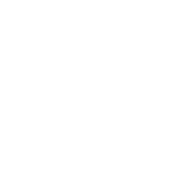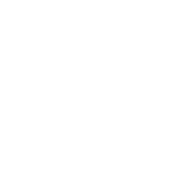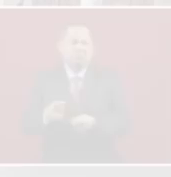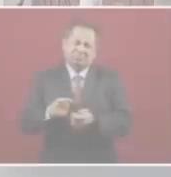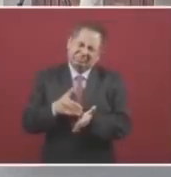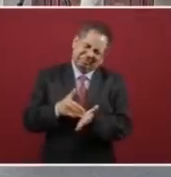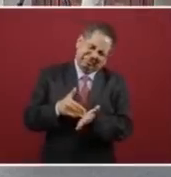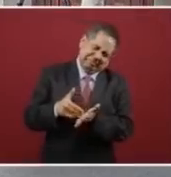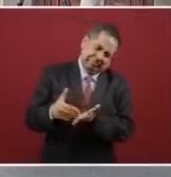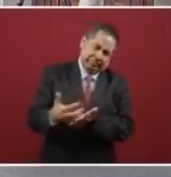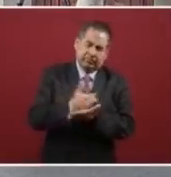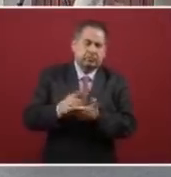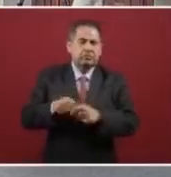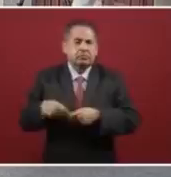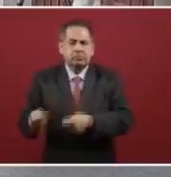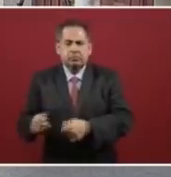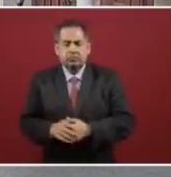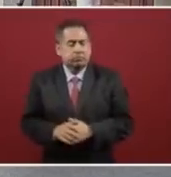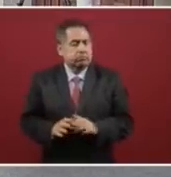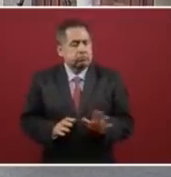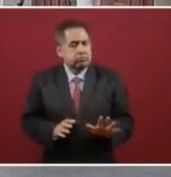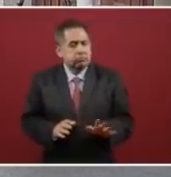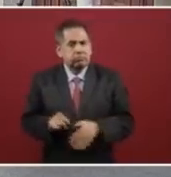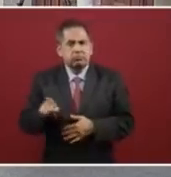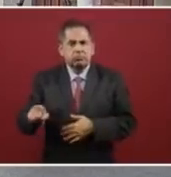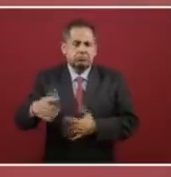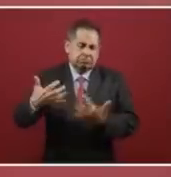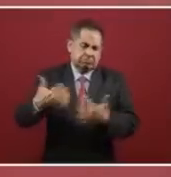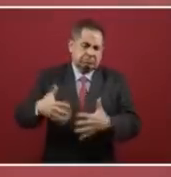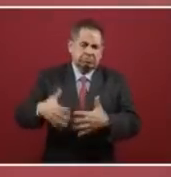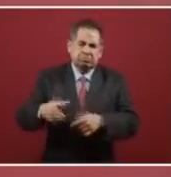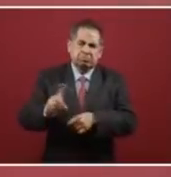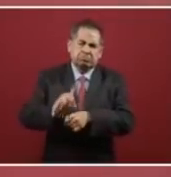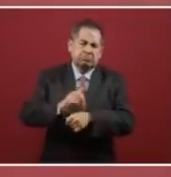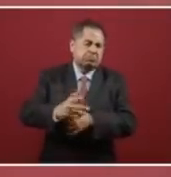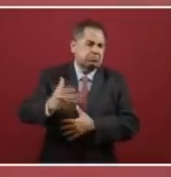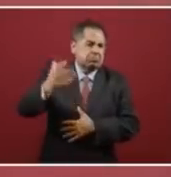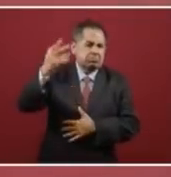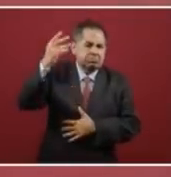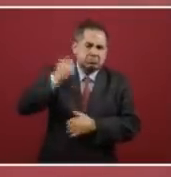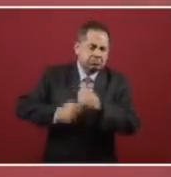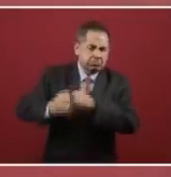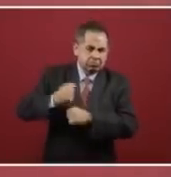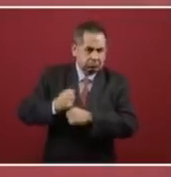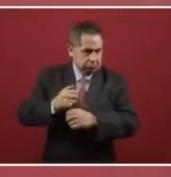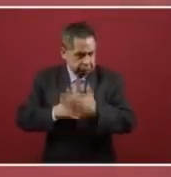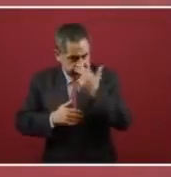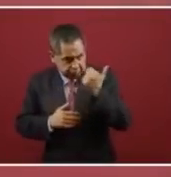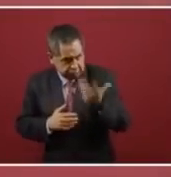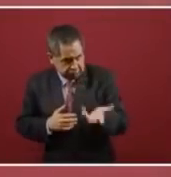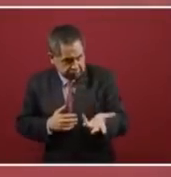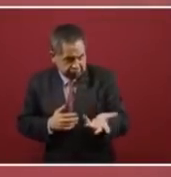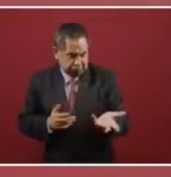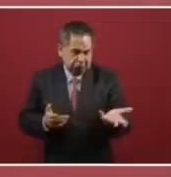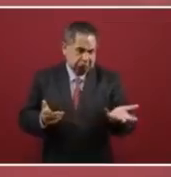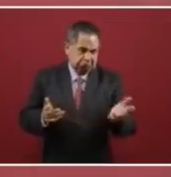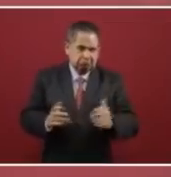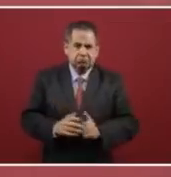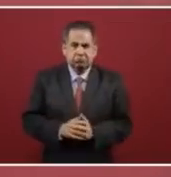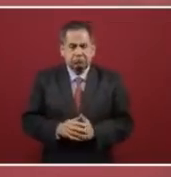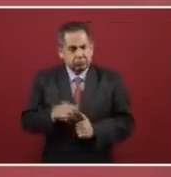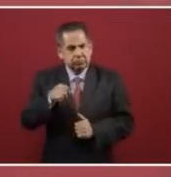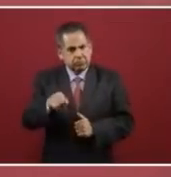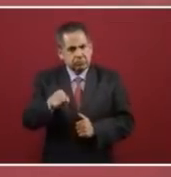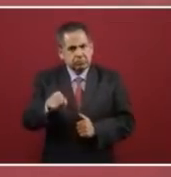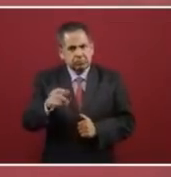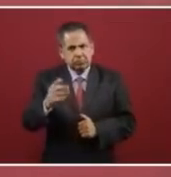pues es una empresa que él tiene desde hace mucho tiempo no sabía que éste que